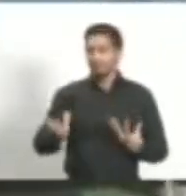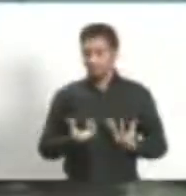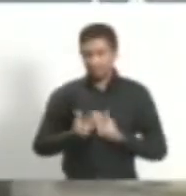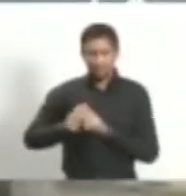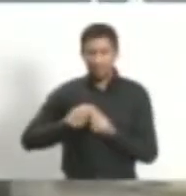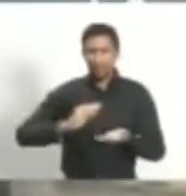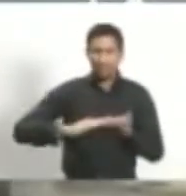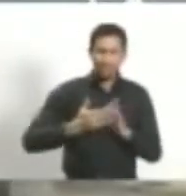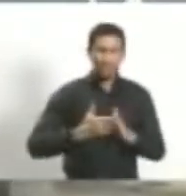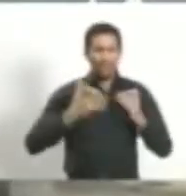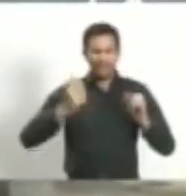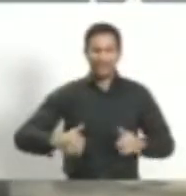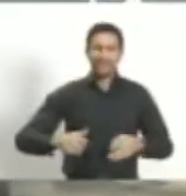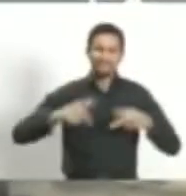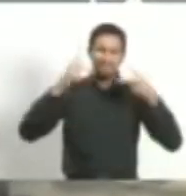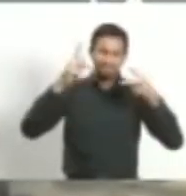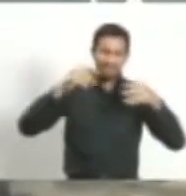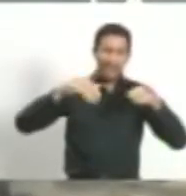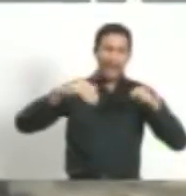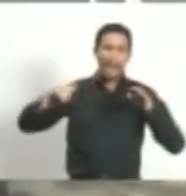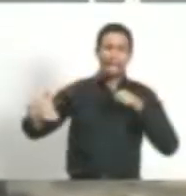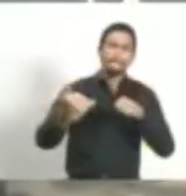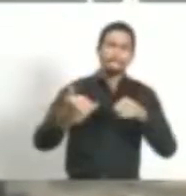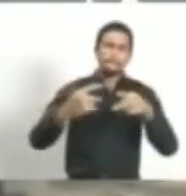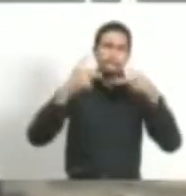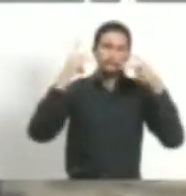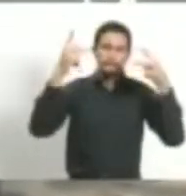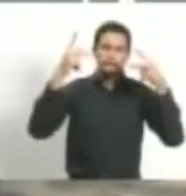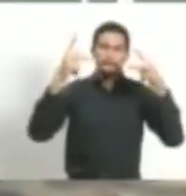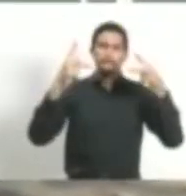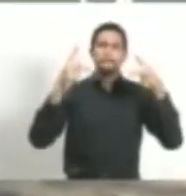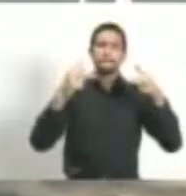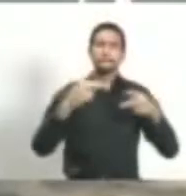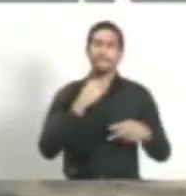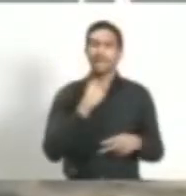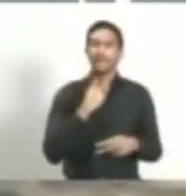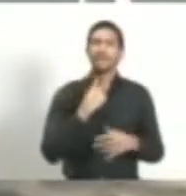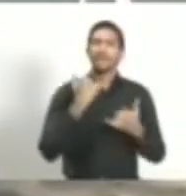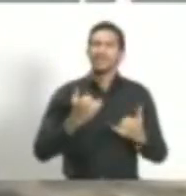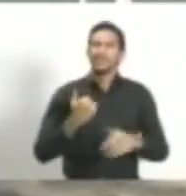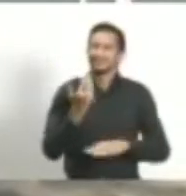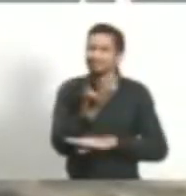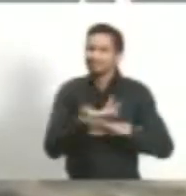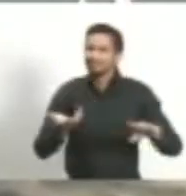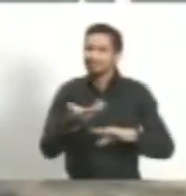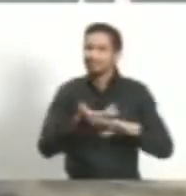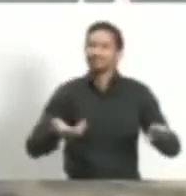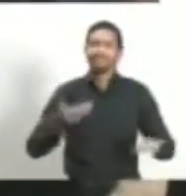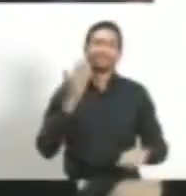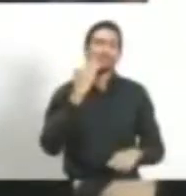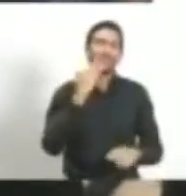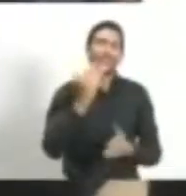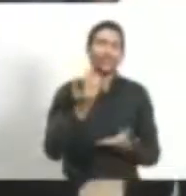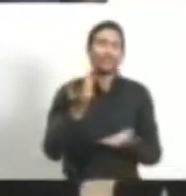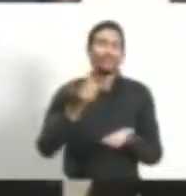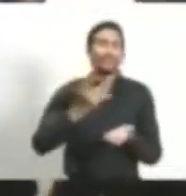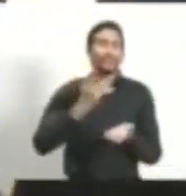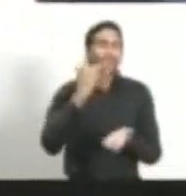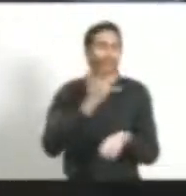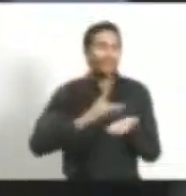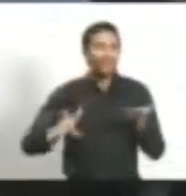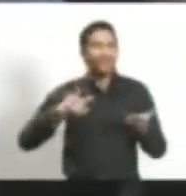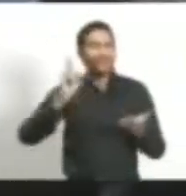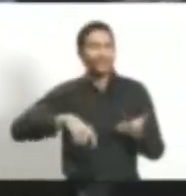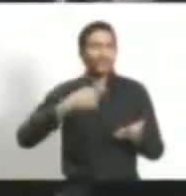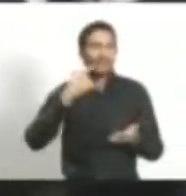del Caribe. Nosotros ya exigimos que nos terminen esta obra, porque ¿hasta cuándo vamos a seguir poniendo enfermos, muertos aquí? El visto bueno del Ministerio